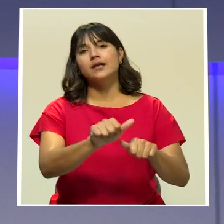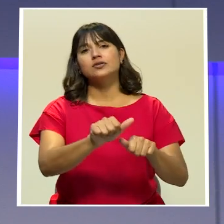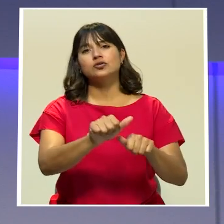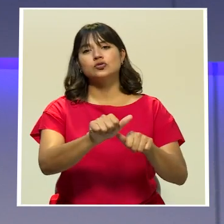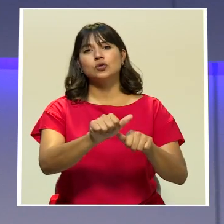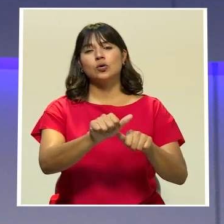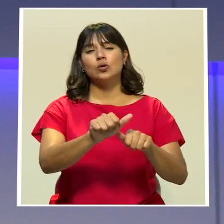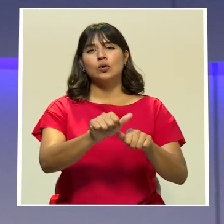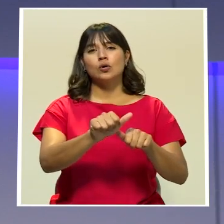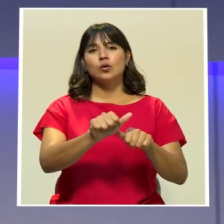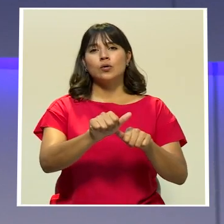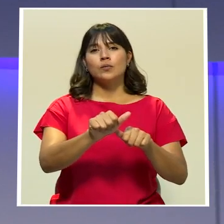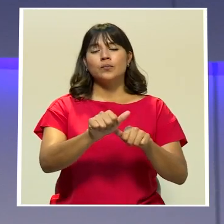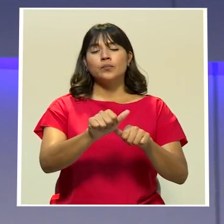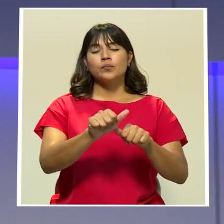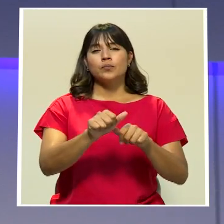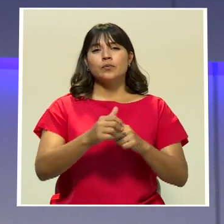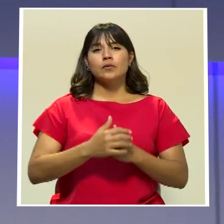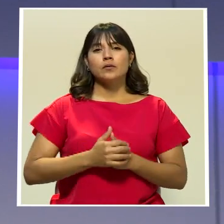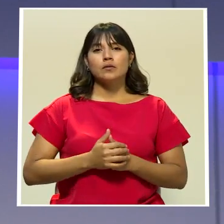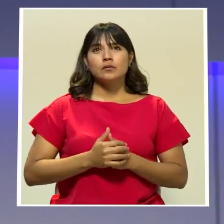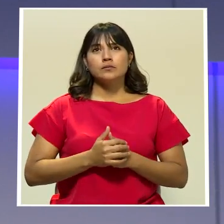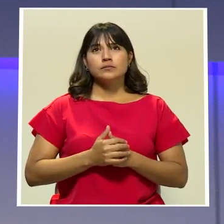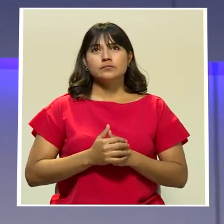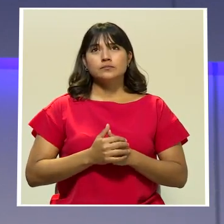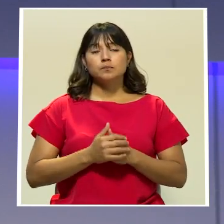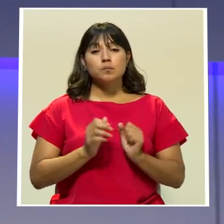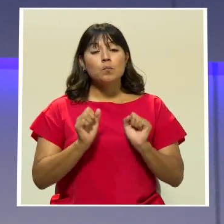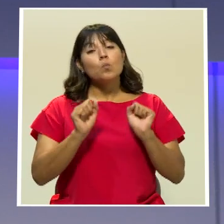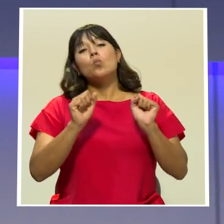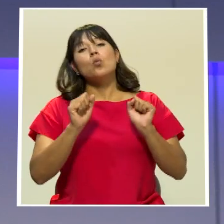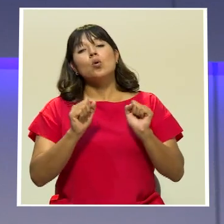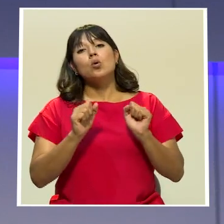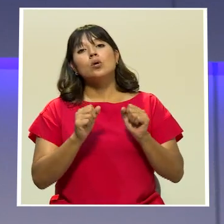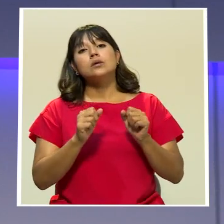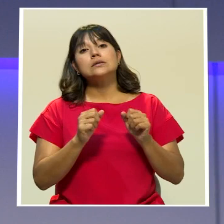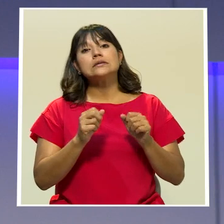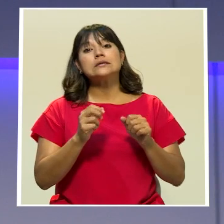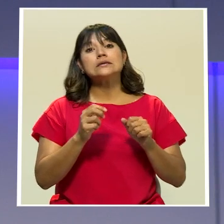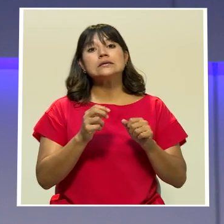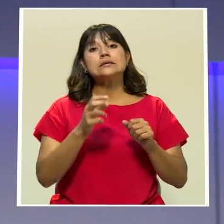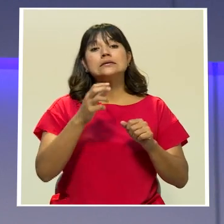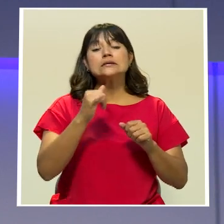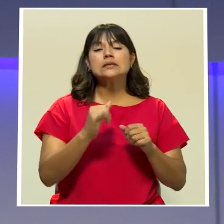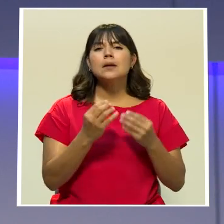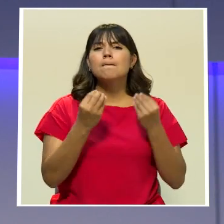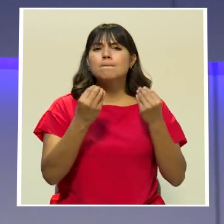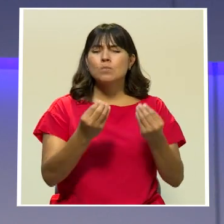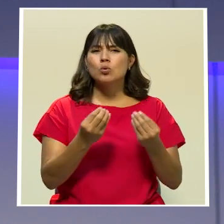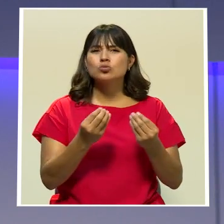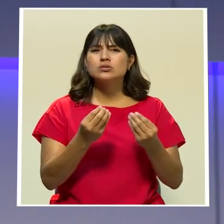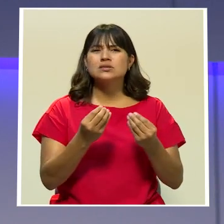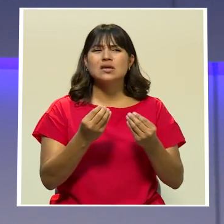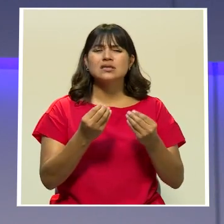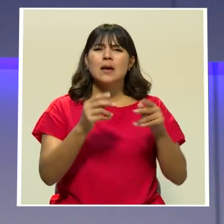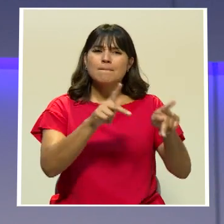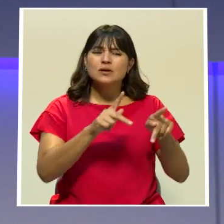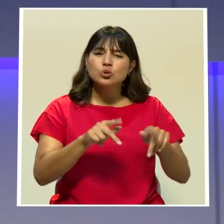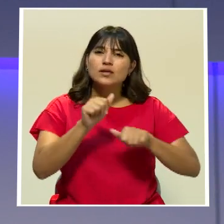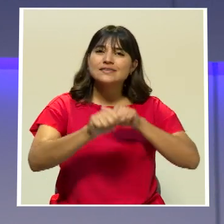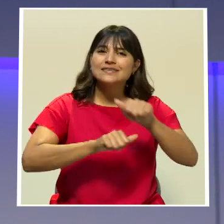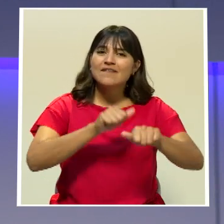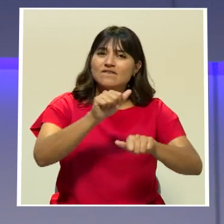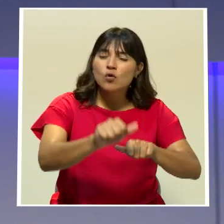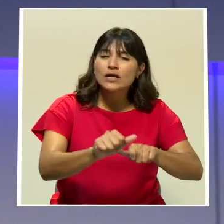una civilización si muchos aportan su colaboración al esfuerzo. Si todos prefieren gozar